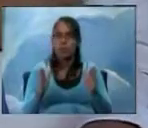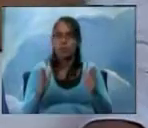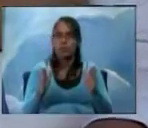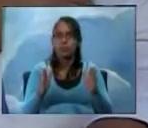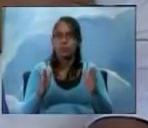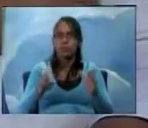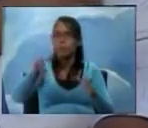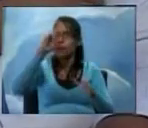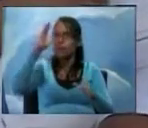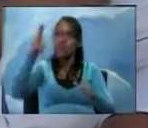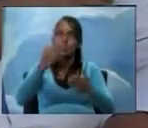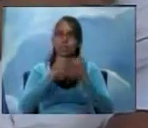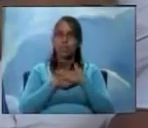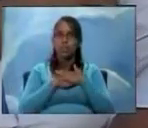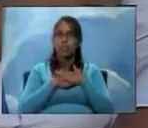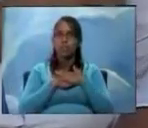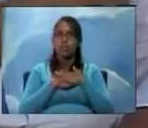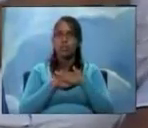Como mi único Salvador.